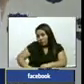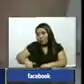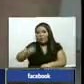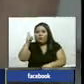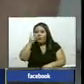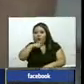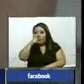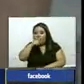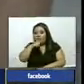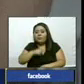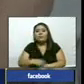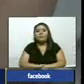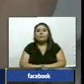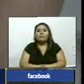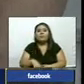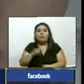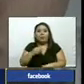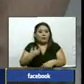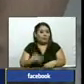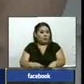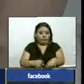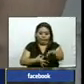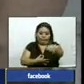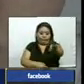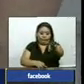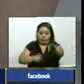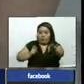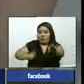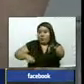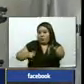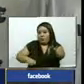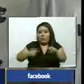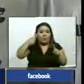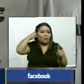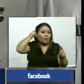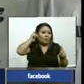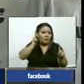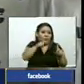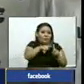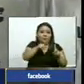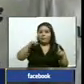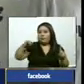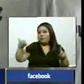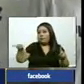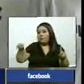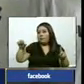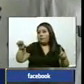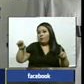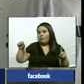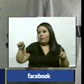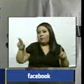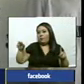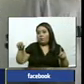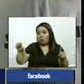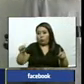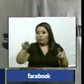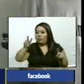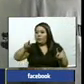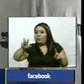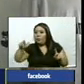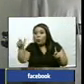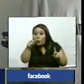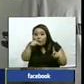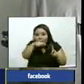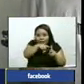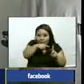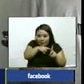artesanales. Mediante una orden judicial, al señor Jesús Alberto Rivera Asensio, de 23 años de